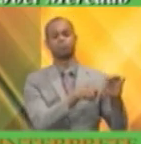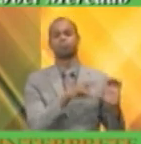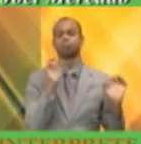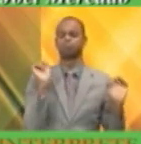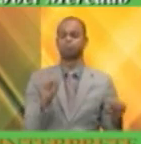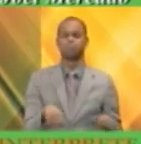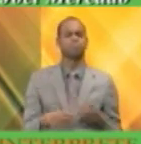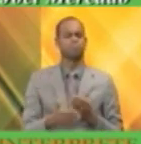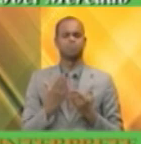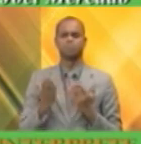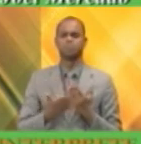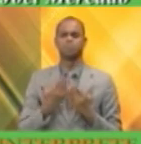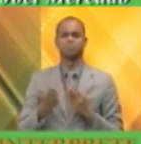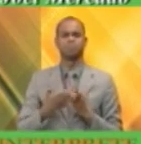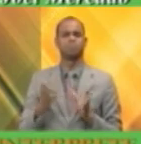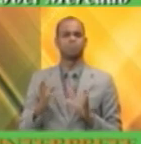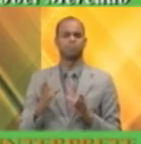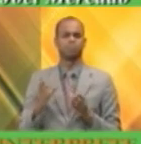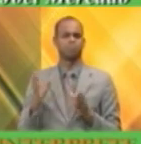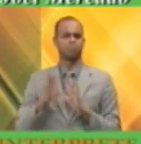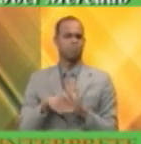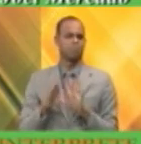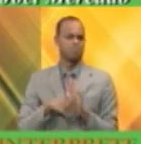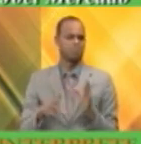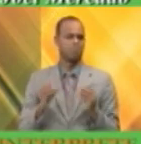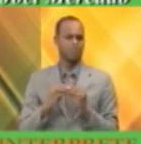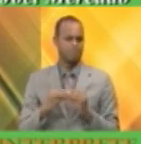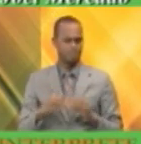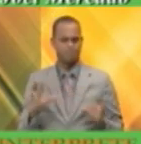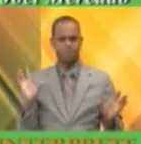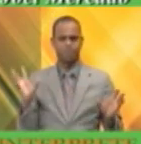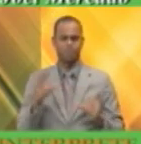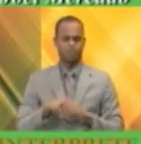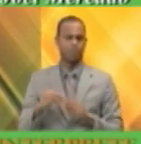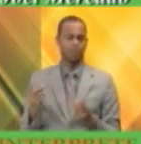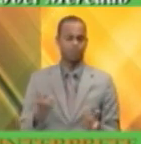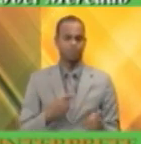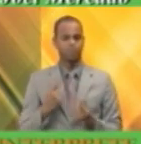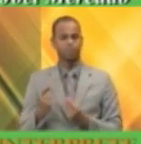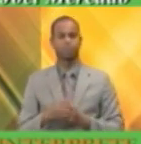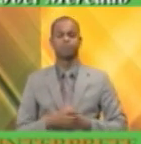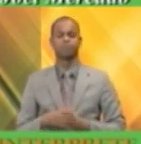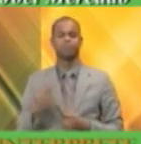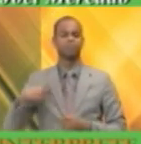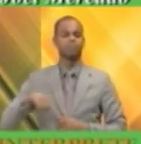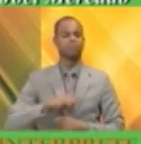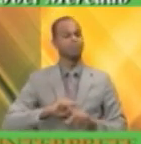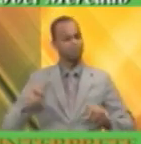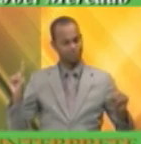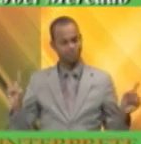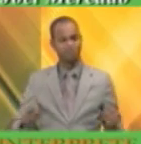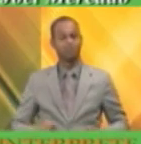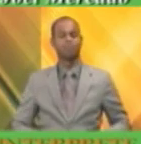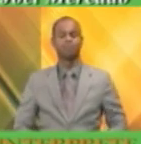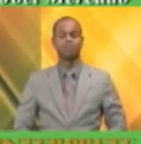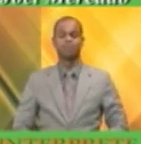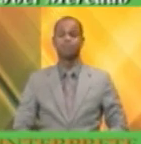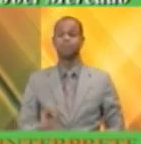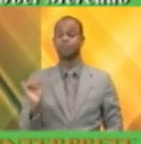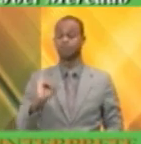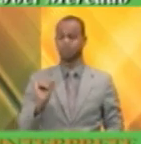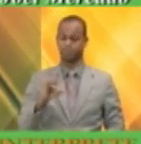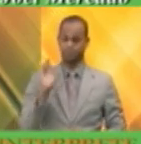la facilidad que les sale mucho más económico la clasificación de esos eventos. Nosotros no. Pero también, a